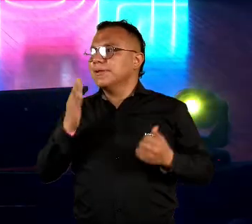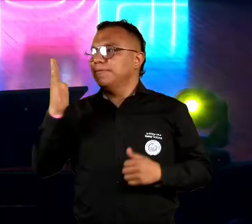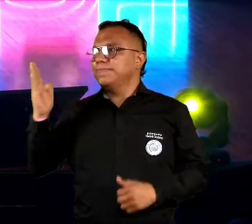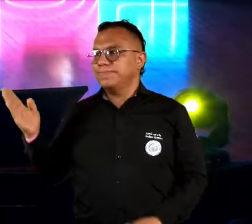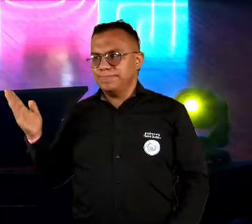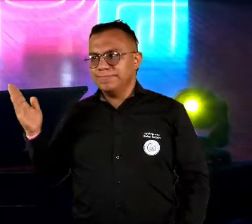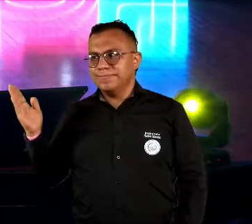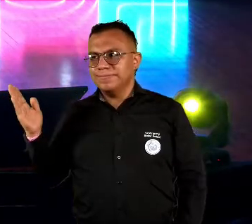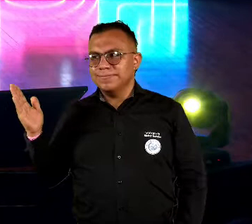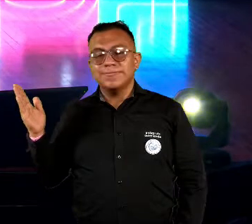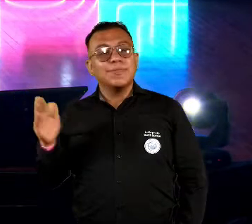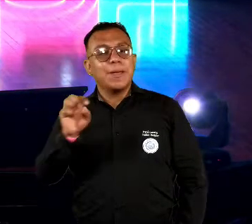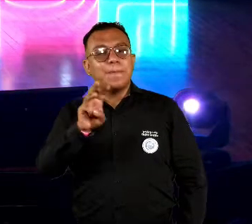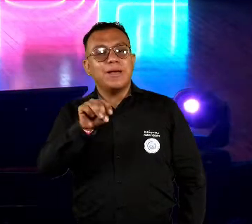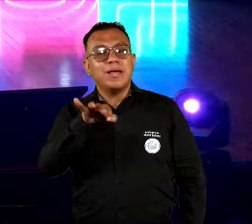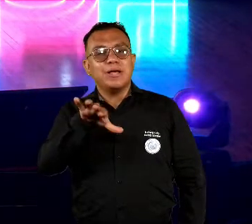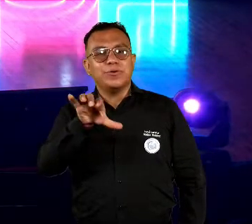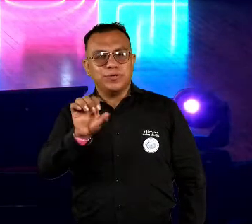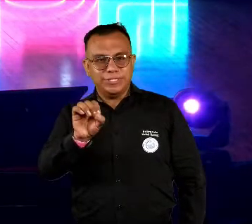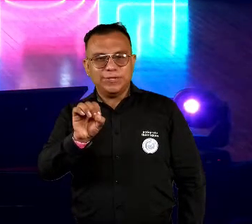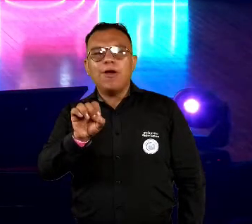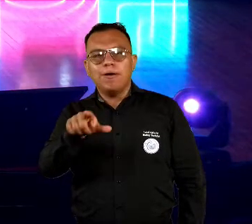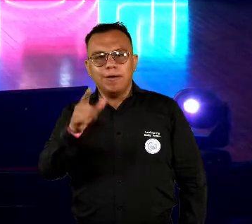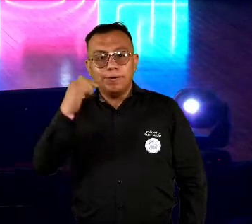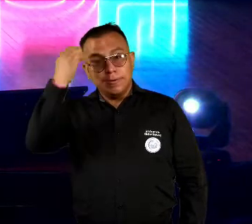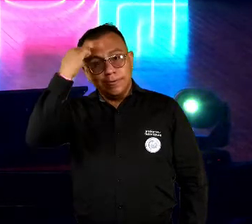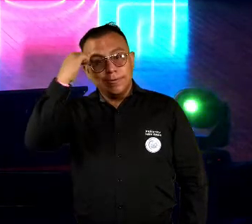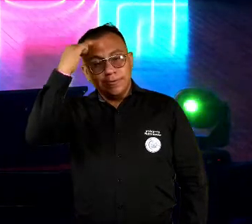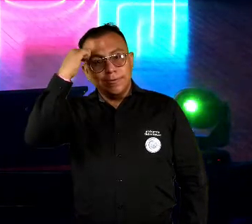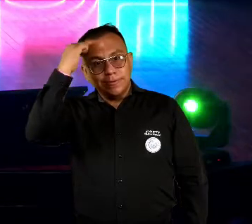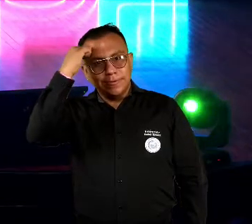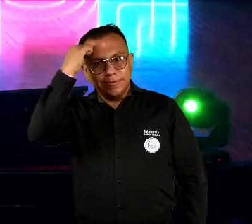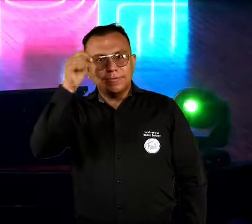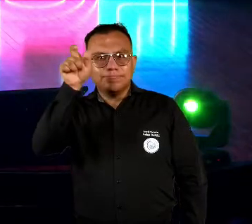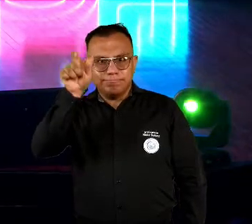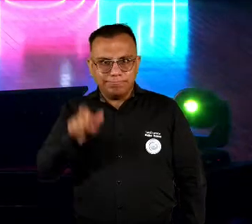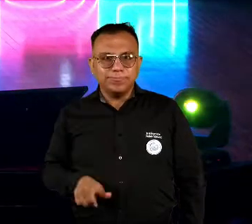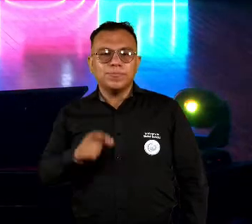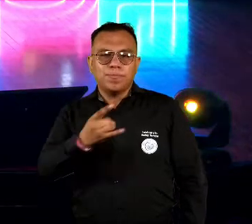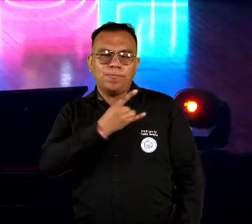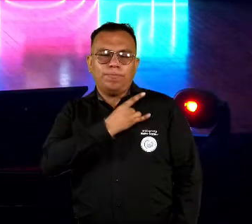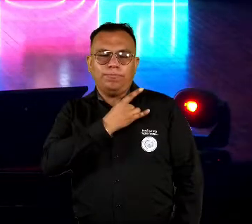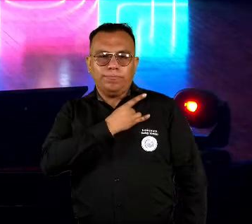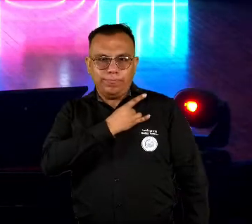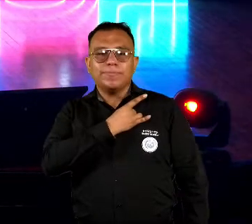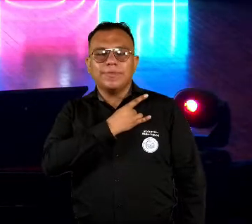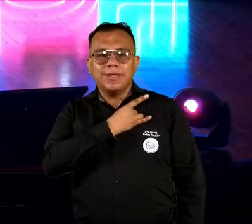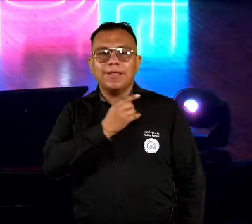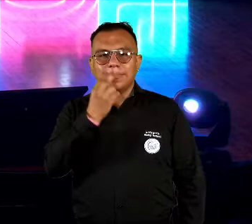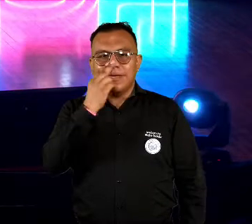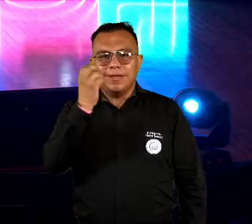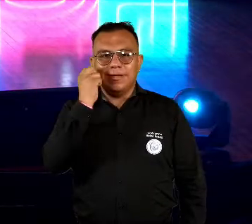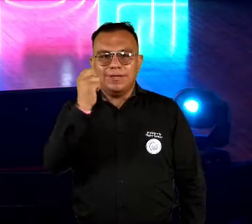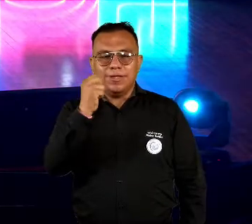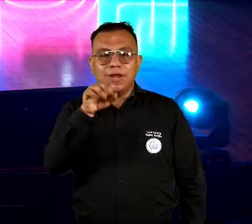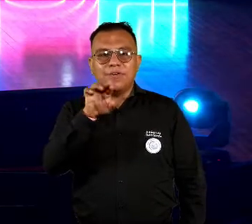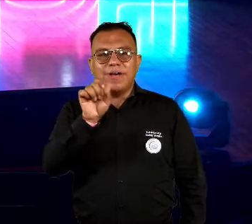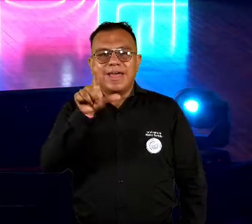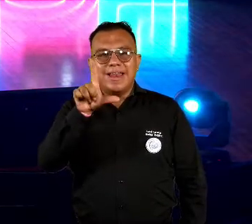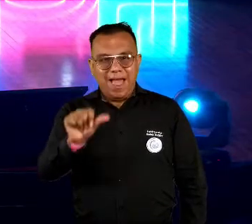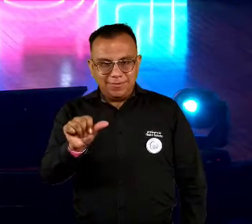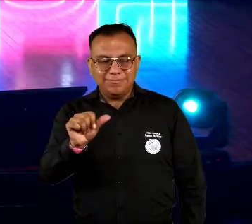Mauricio navajas el cual es docente en la Universidad Nacional de Rafaela